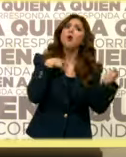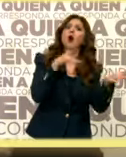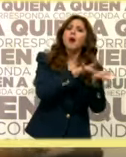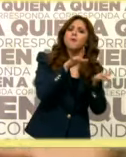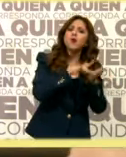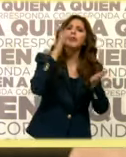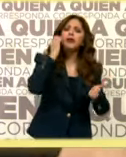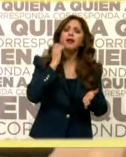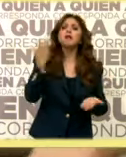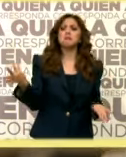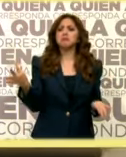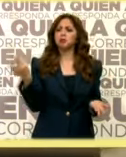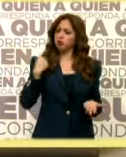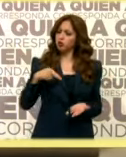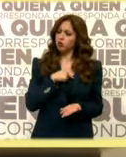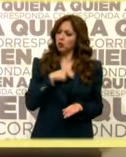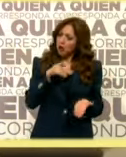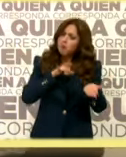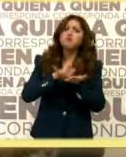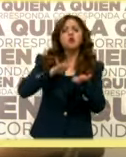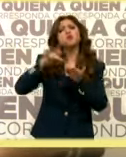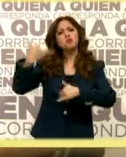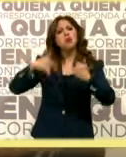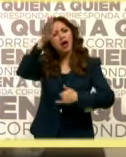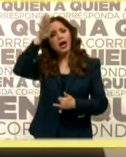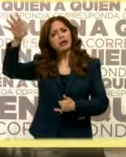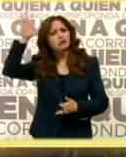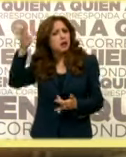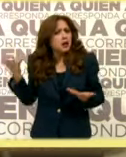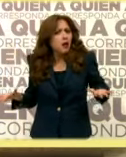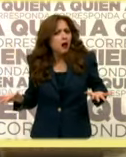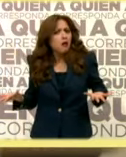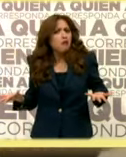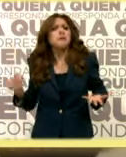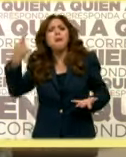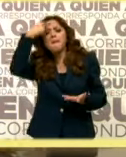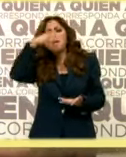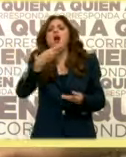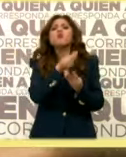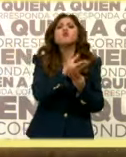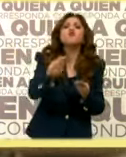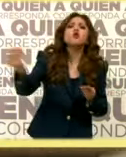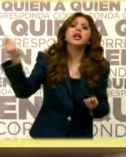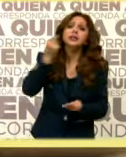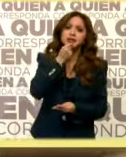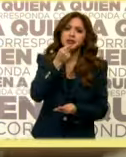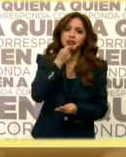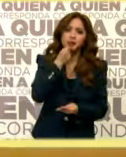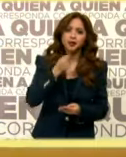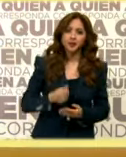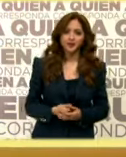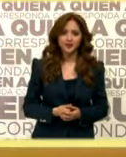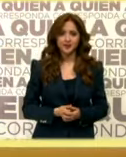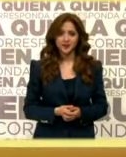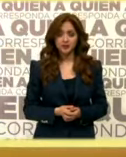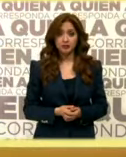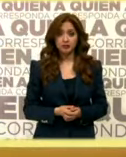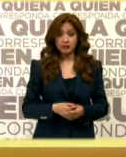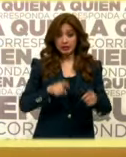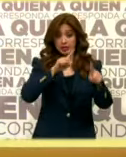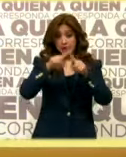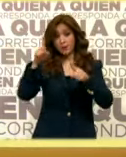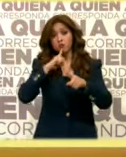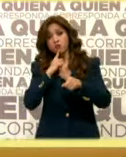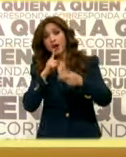de Azteca, ¿por qué no? Es decir, y sobre todo a quién va dirigido, ¿no? Que va dirigido a los niños, más que nada. Decenas de